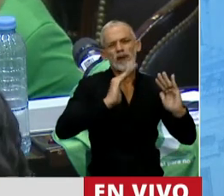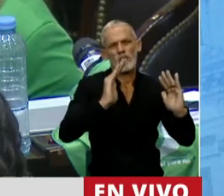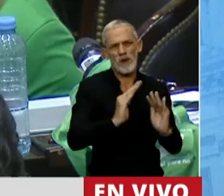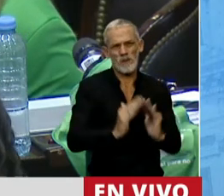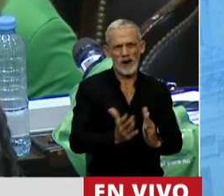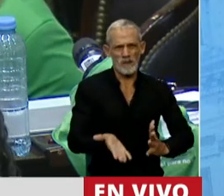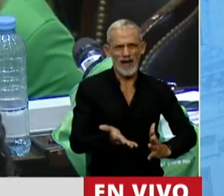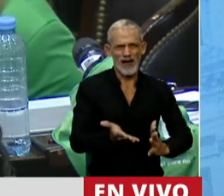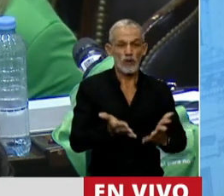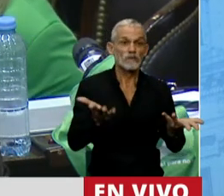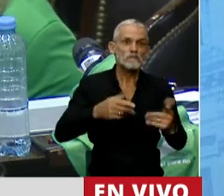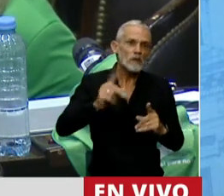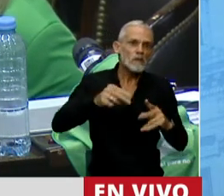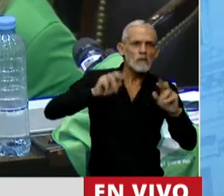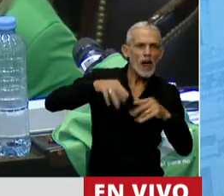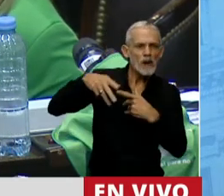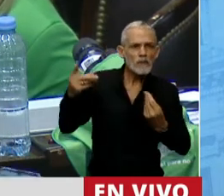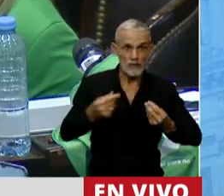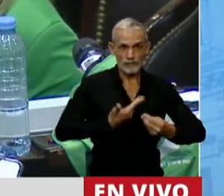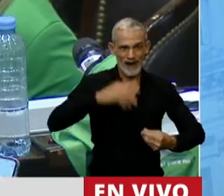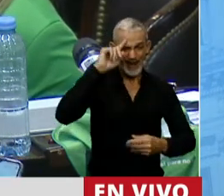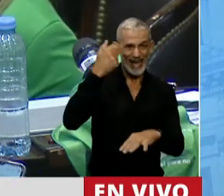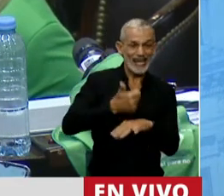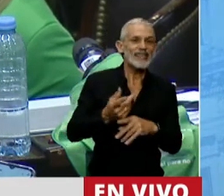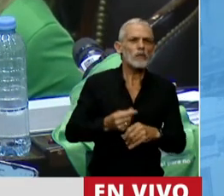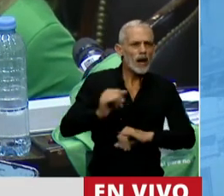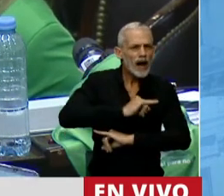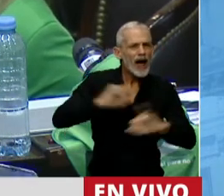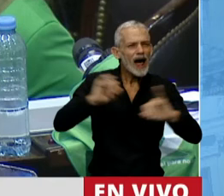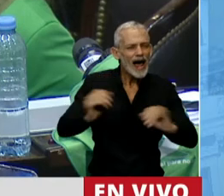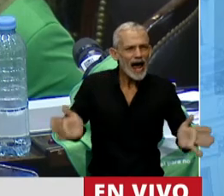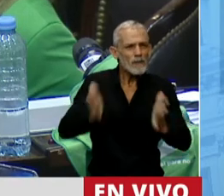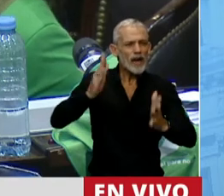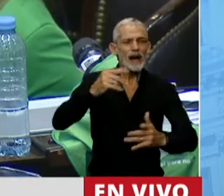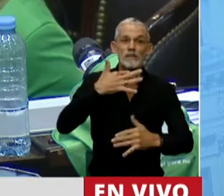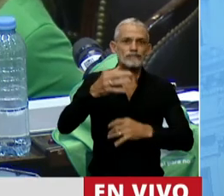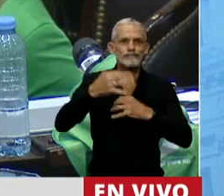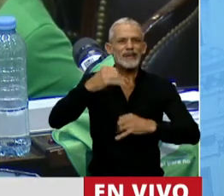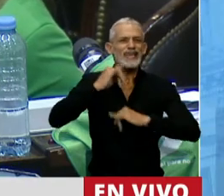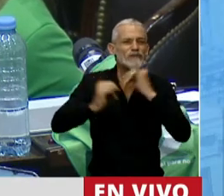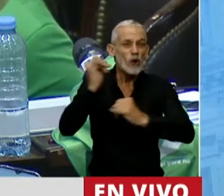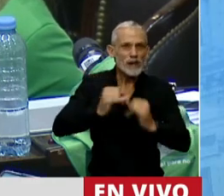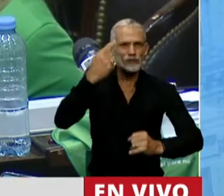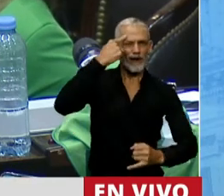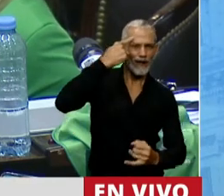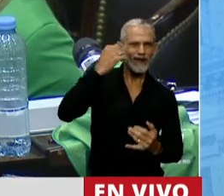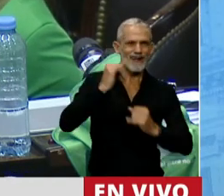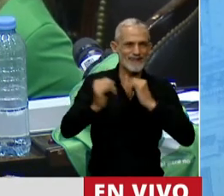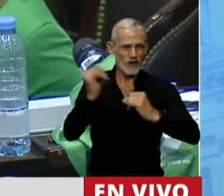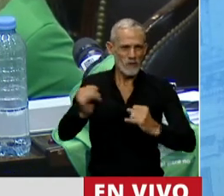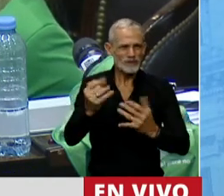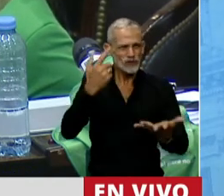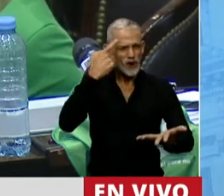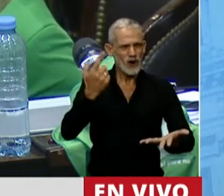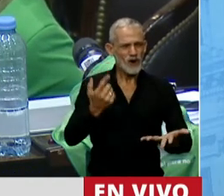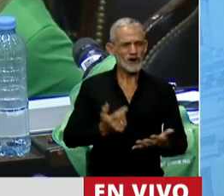etcétera. Demandemos políticas activas del Estado para impulsar campañas de concientización, información, etc.